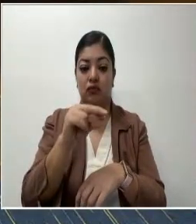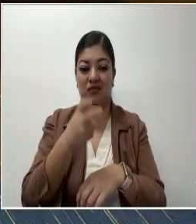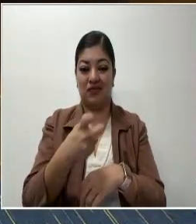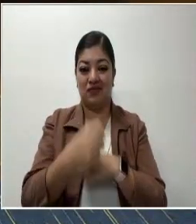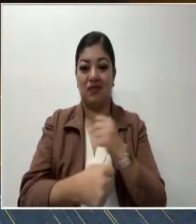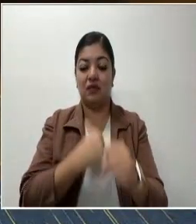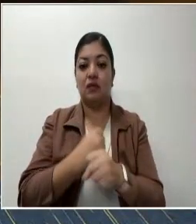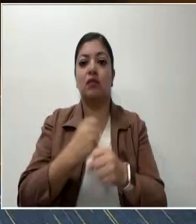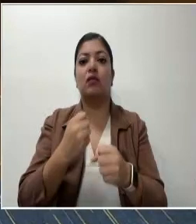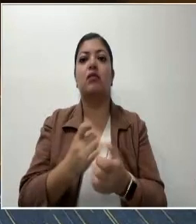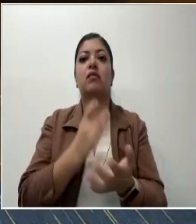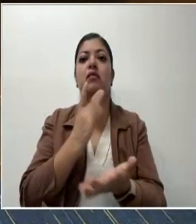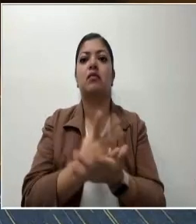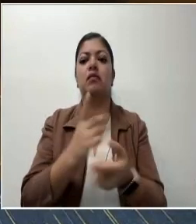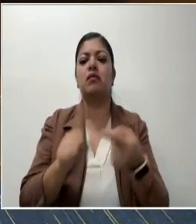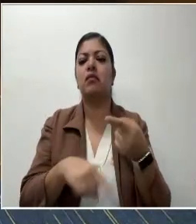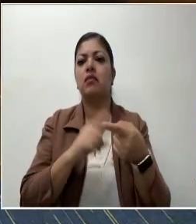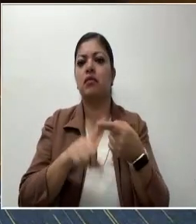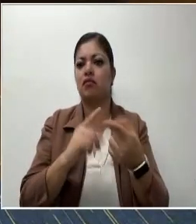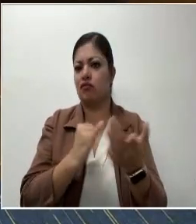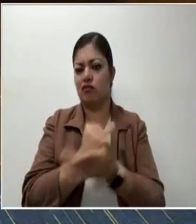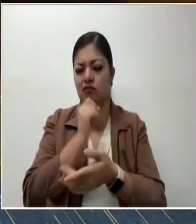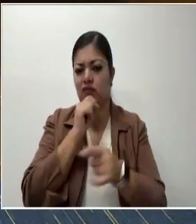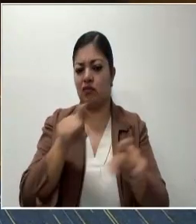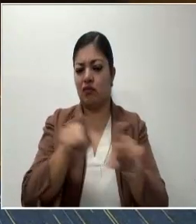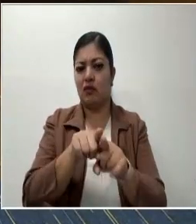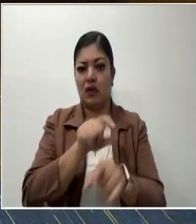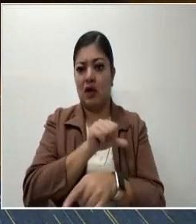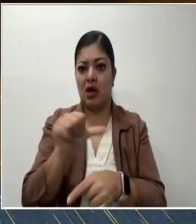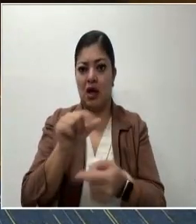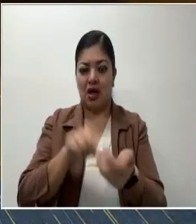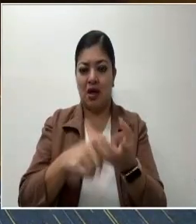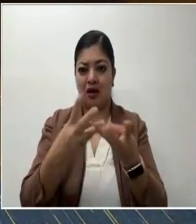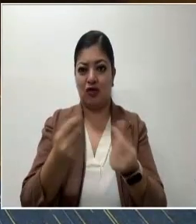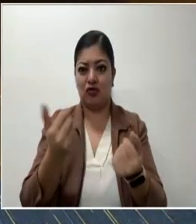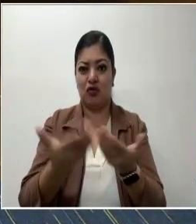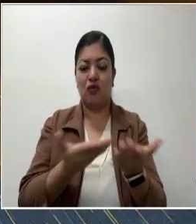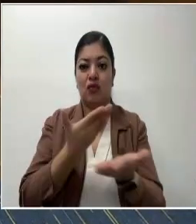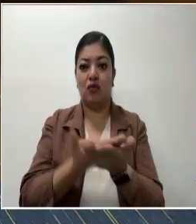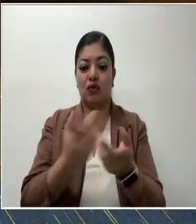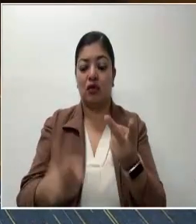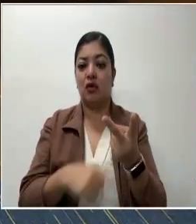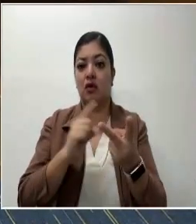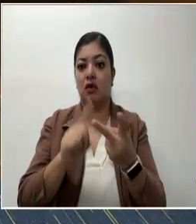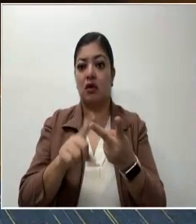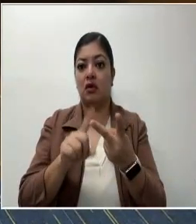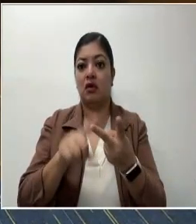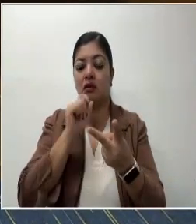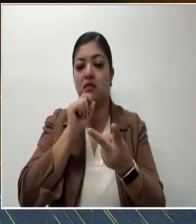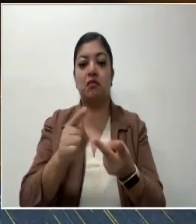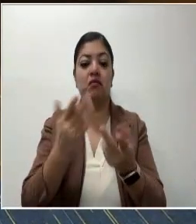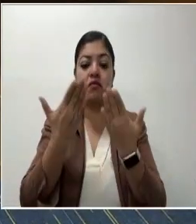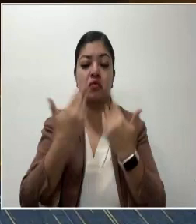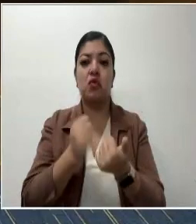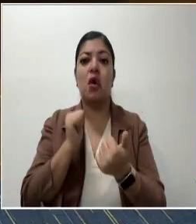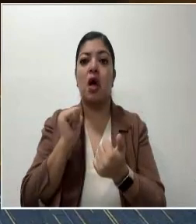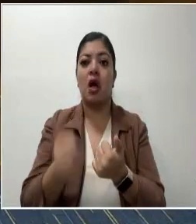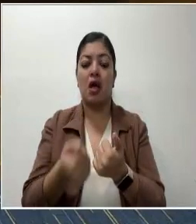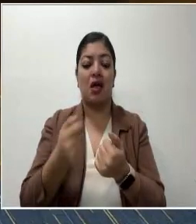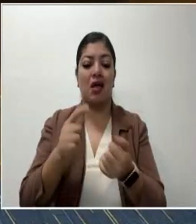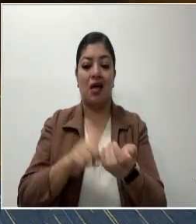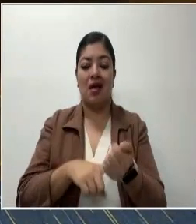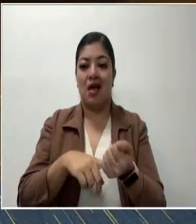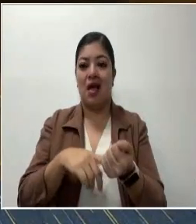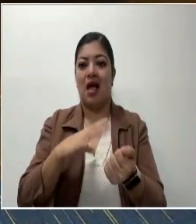resuelve primero se confirman en lo que fue materia de impugnación la resolución controvertida segundo se deja sin efecto el apercibimiento imposición de medidas de